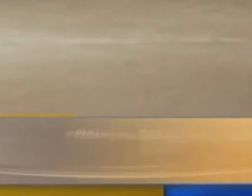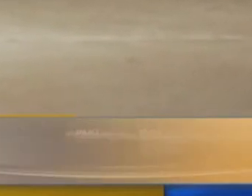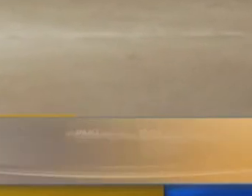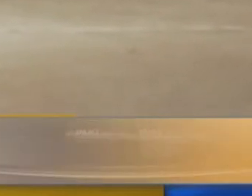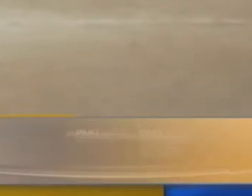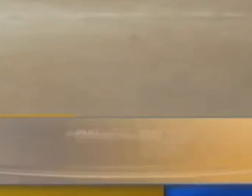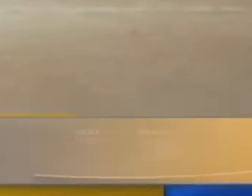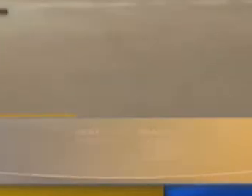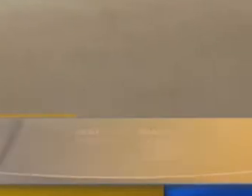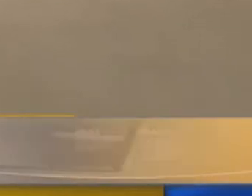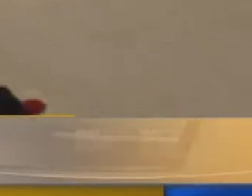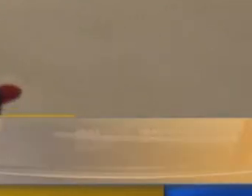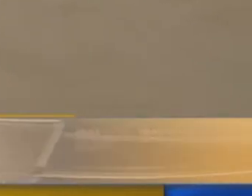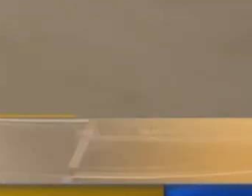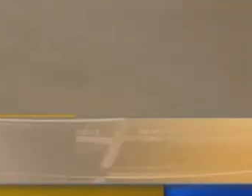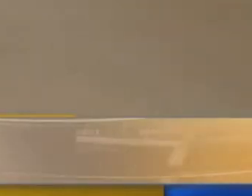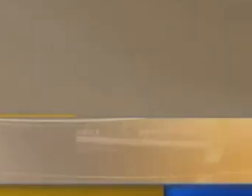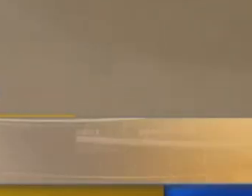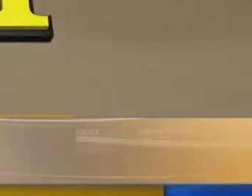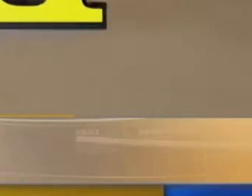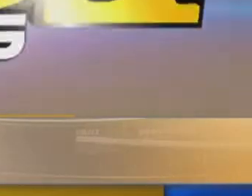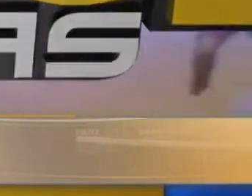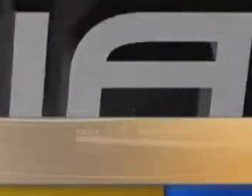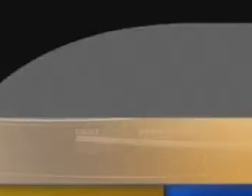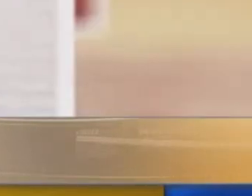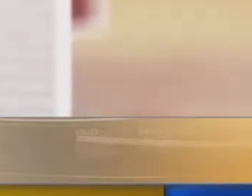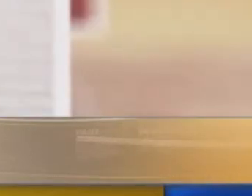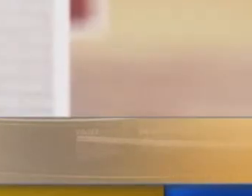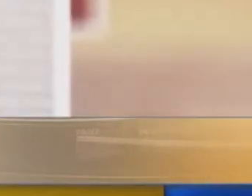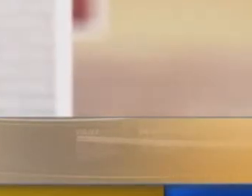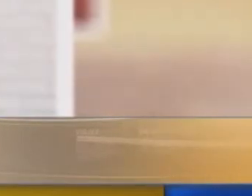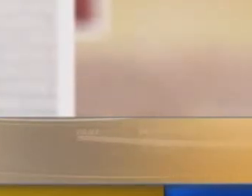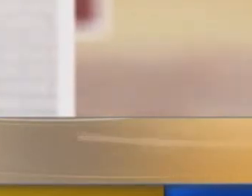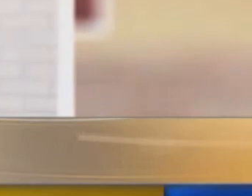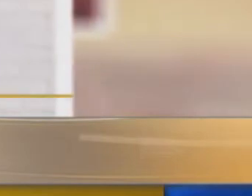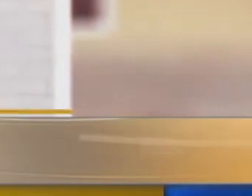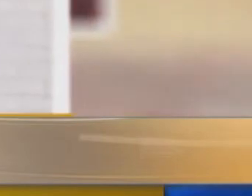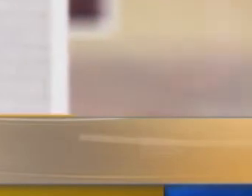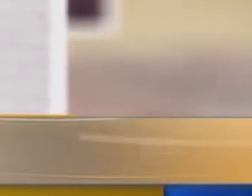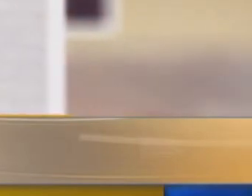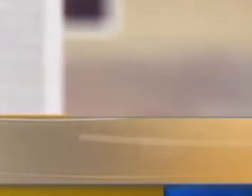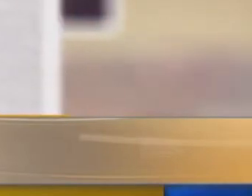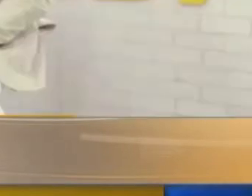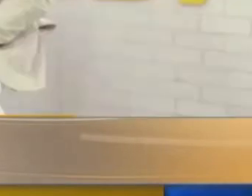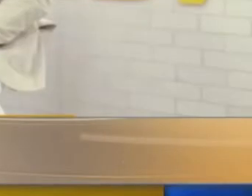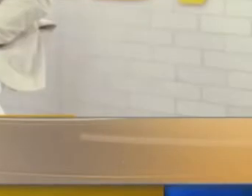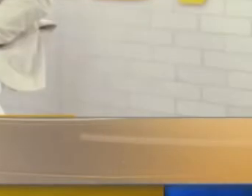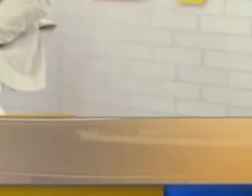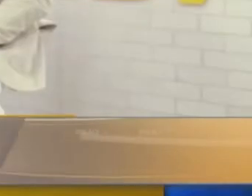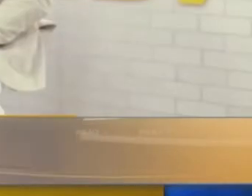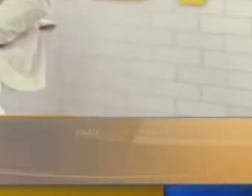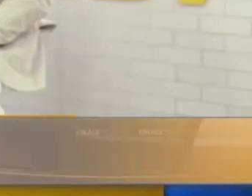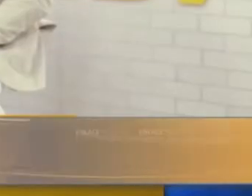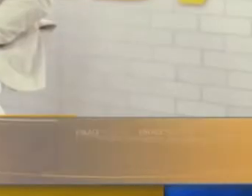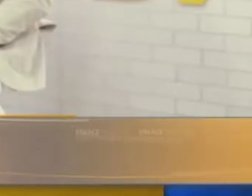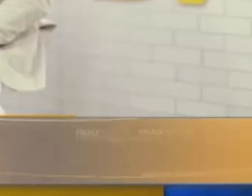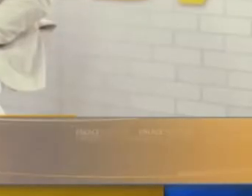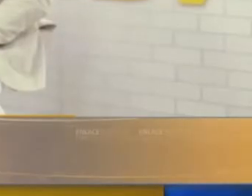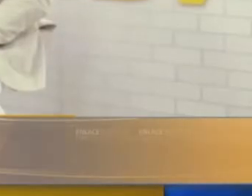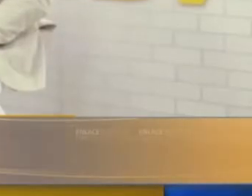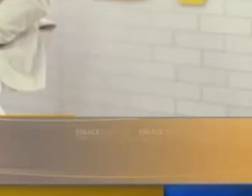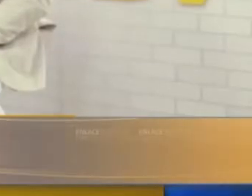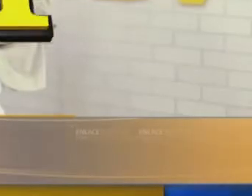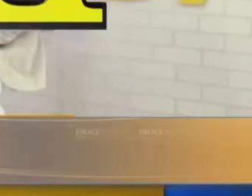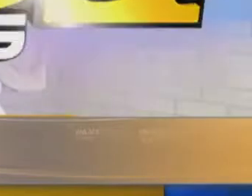dentro de las actividades del aniversario número 95 de la ciudad. Y al cierre, llega con su segunda temporada a la parrilla de programación de Enlace Televisión,